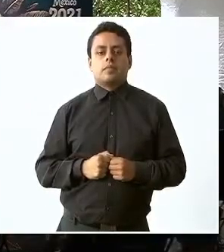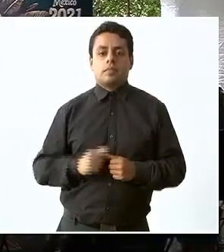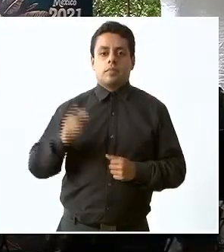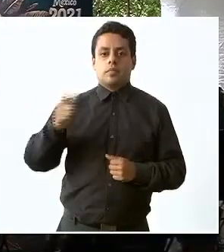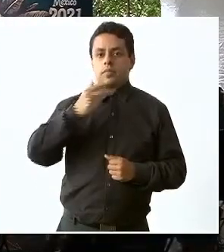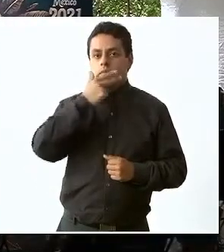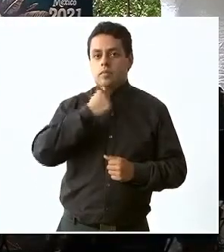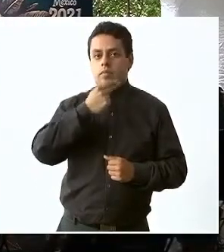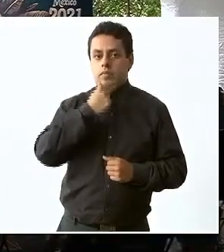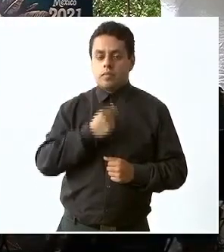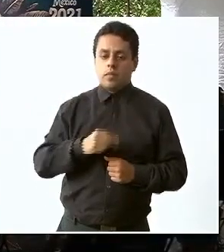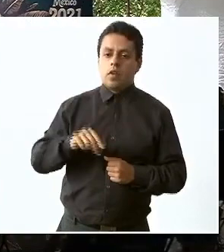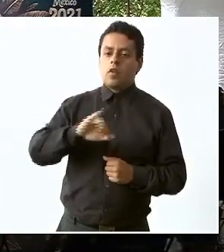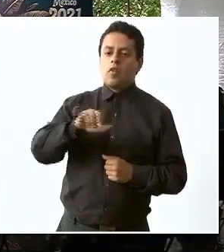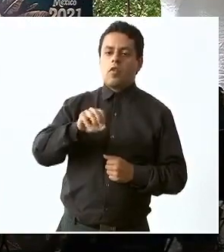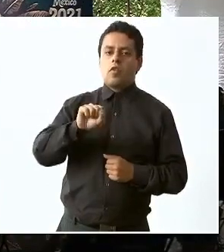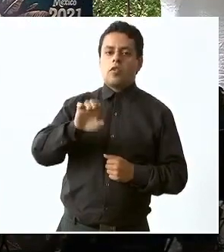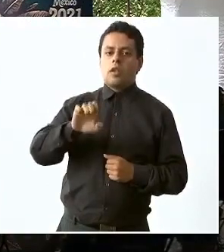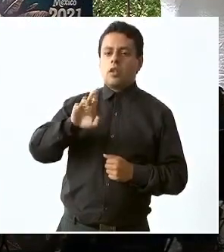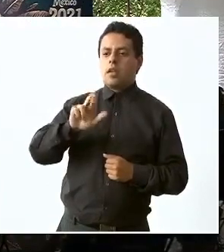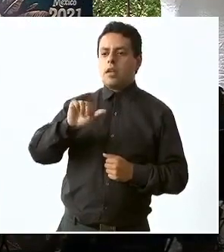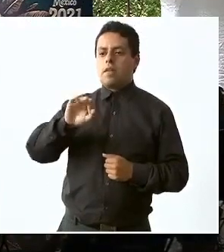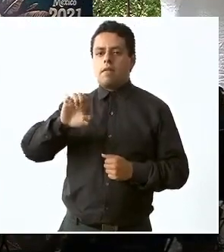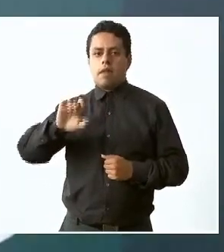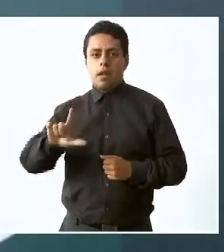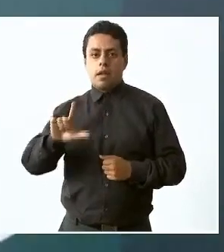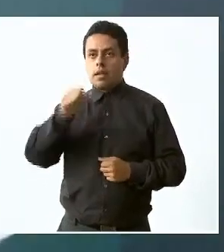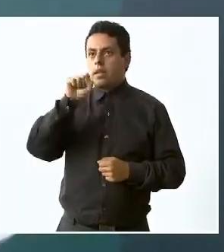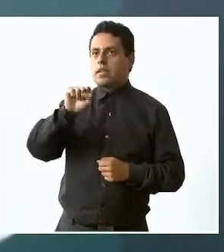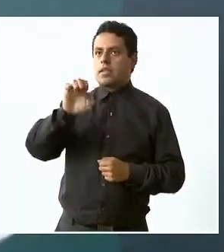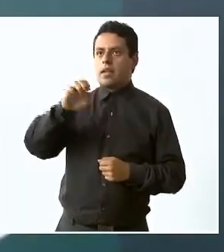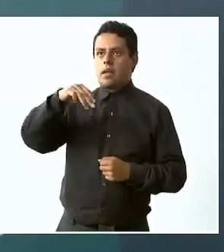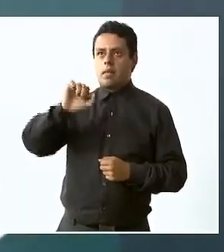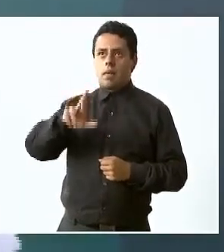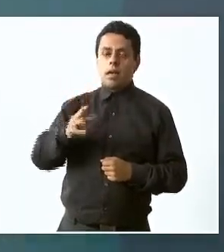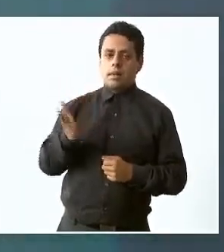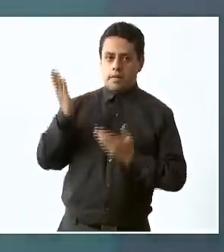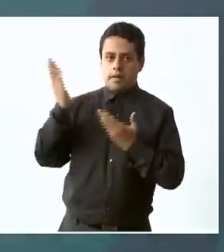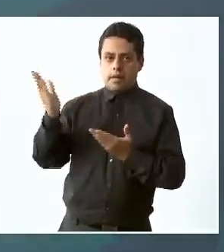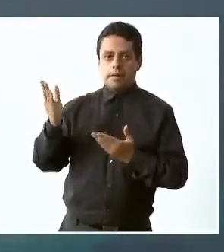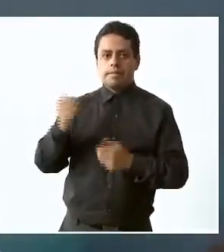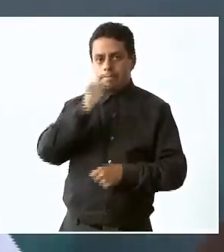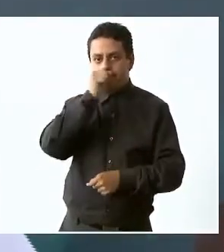Almirante José Rafael Ojeda Durán, secretario de Marina.